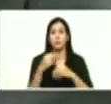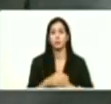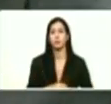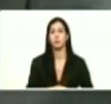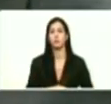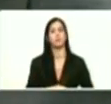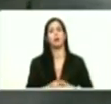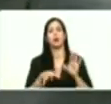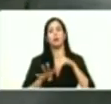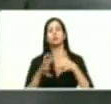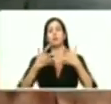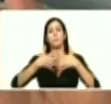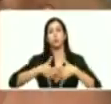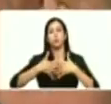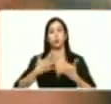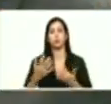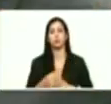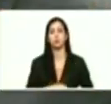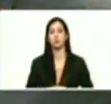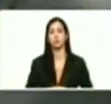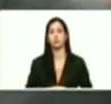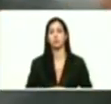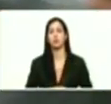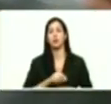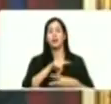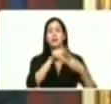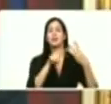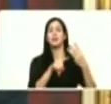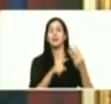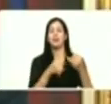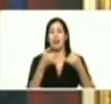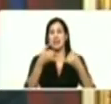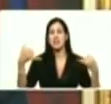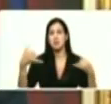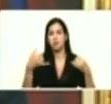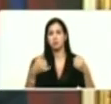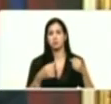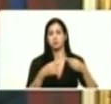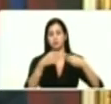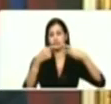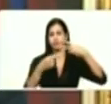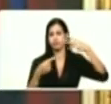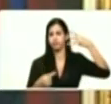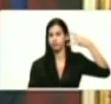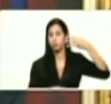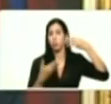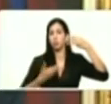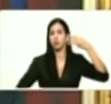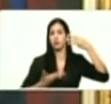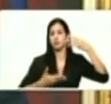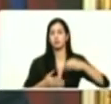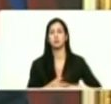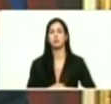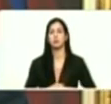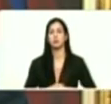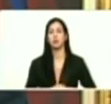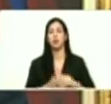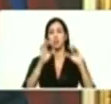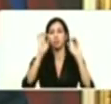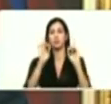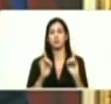los 14 motores las tres líneas estratégicas estas decisiones